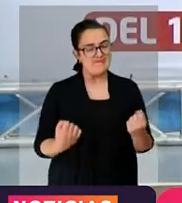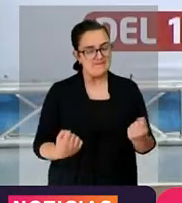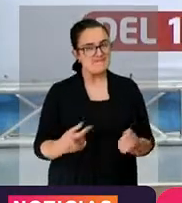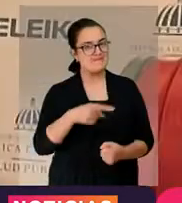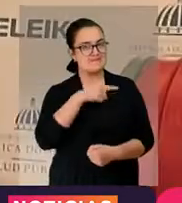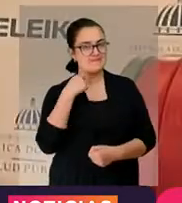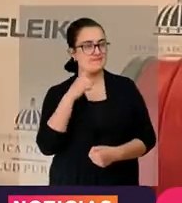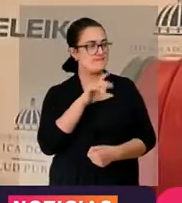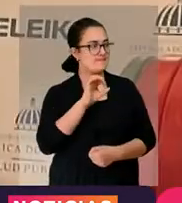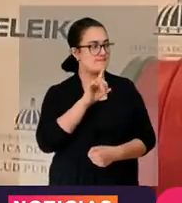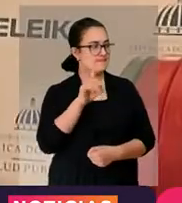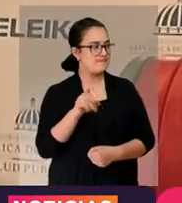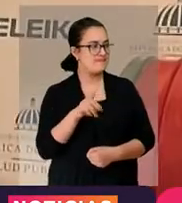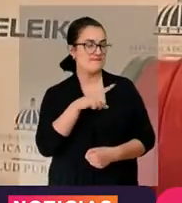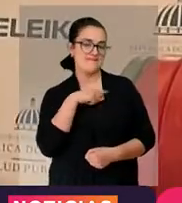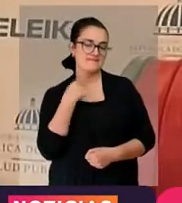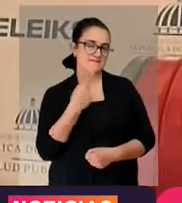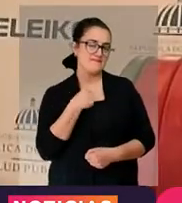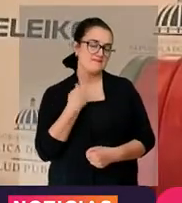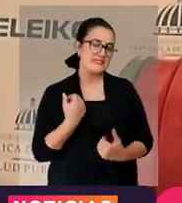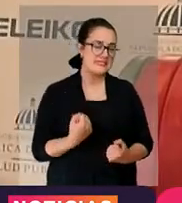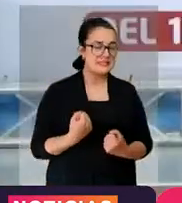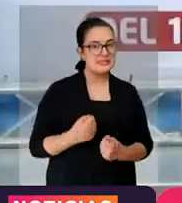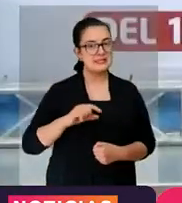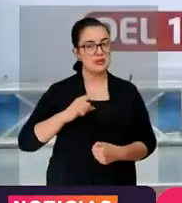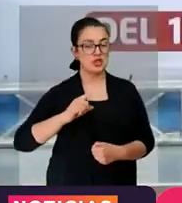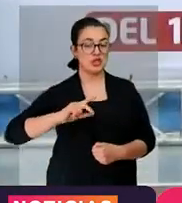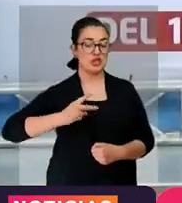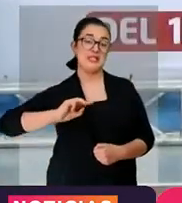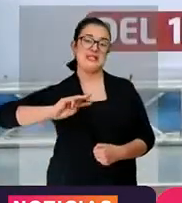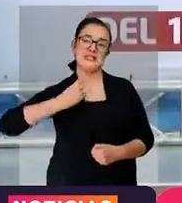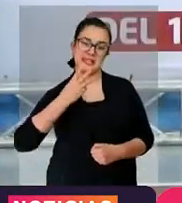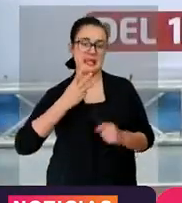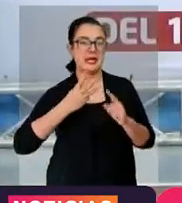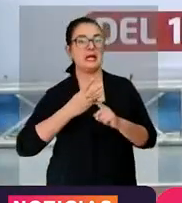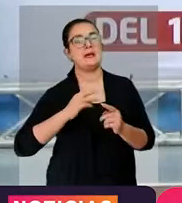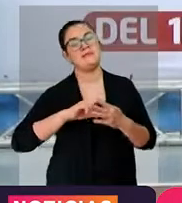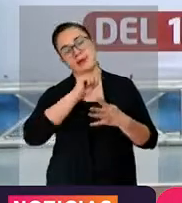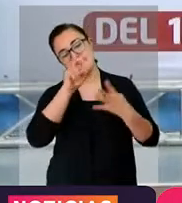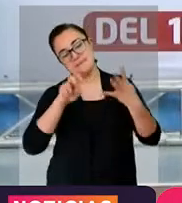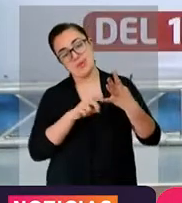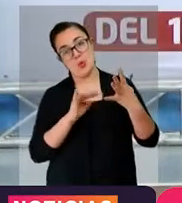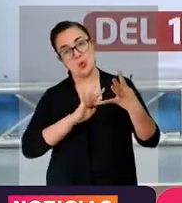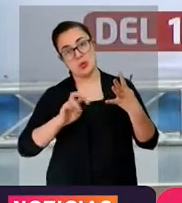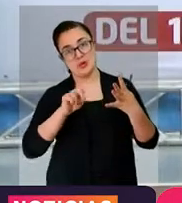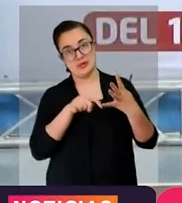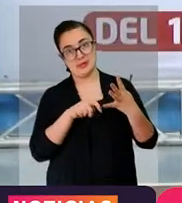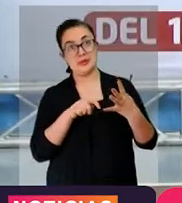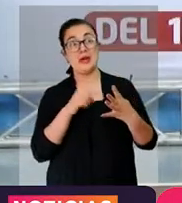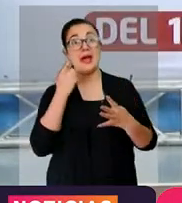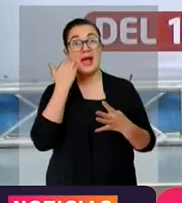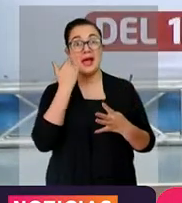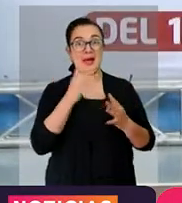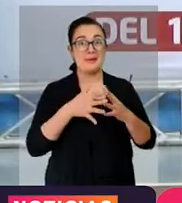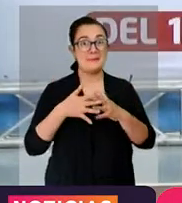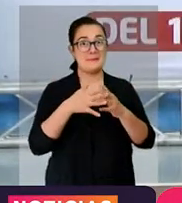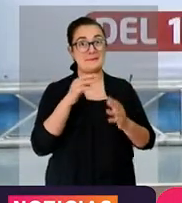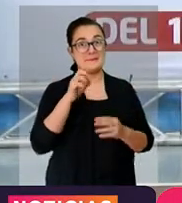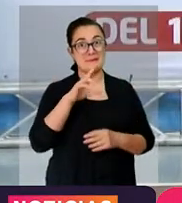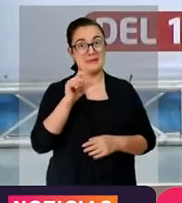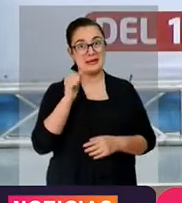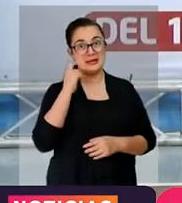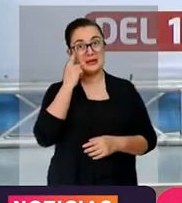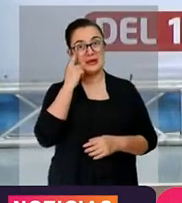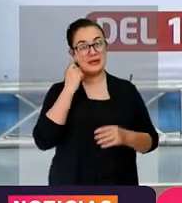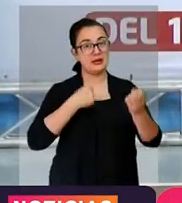en su mejor presentación, que fue el tercer intento, y ocupó entonces la cuarta casilla. La estadounidense Martha Ann Rogers se quedó con el oro.